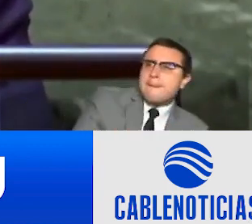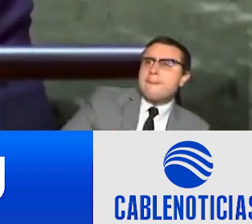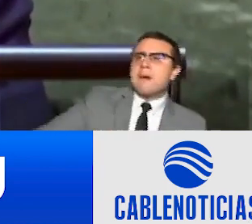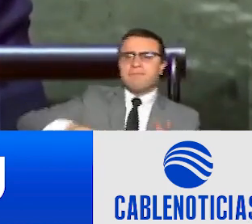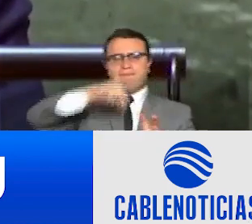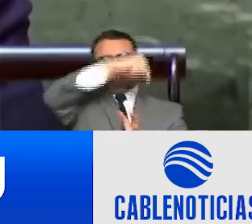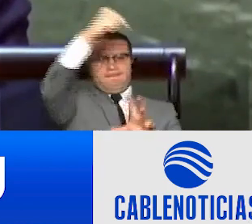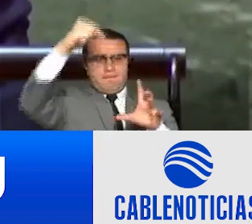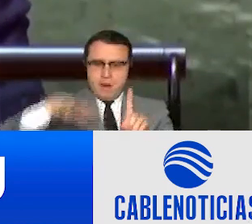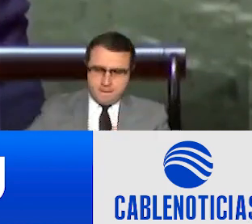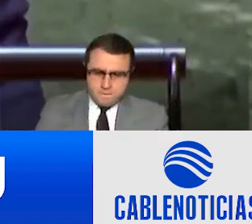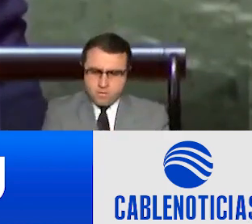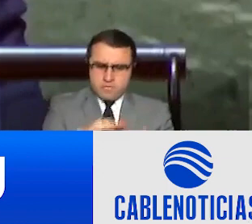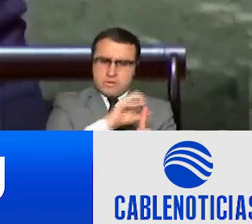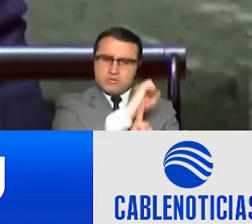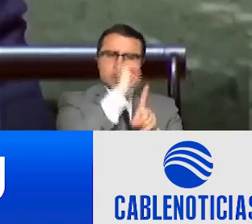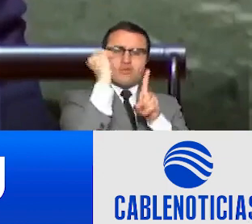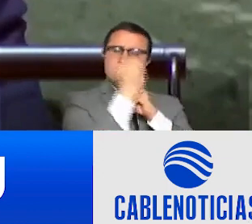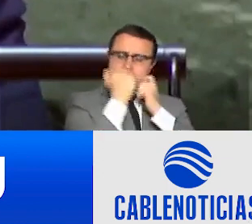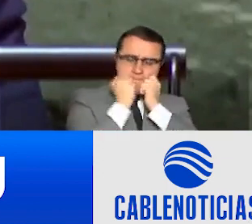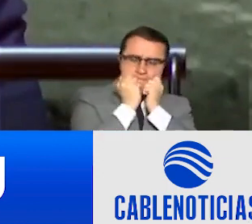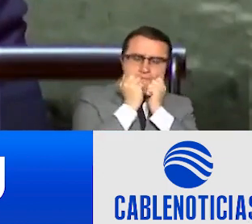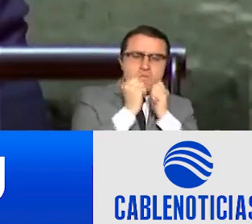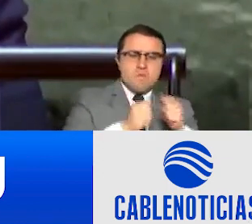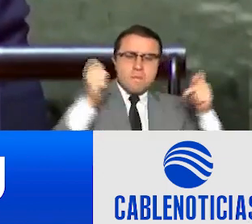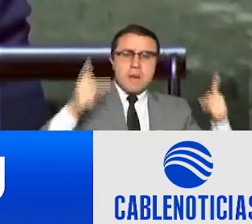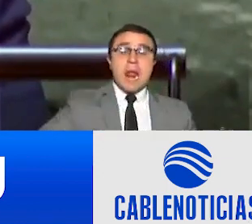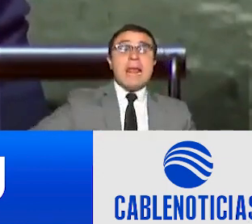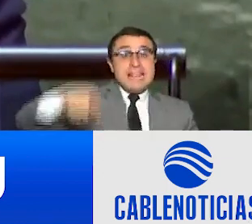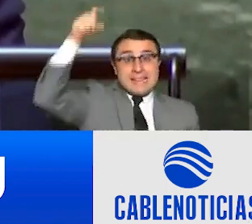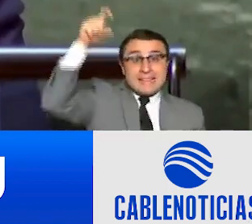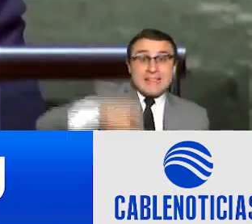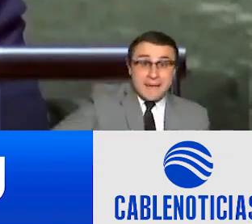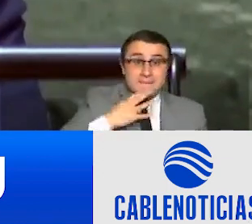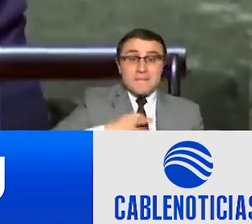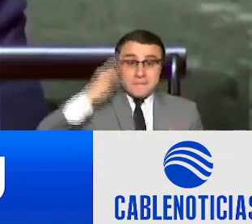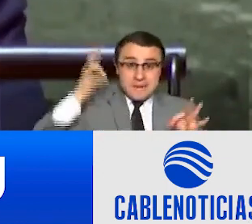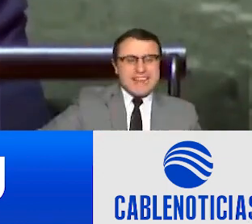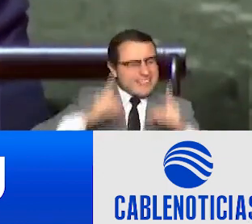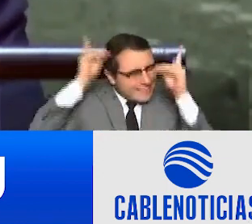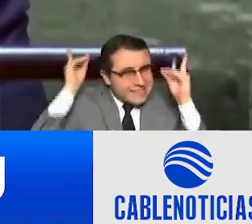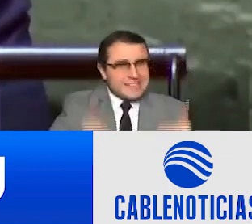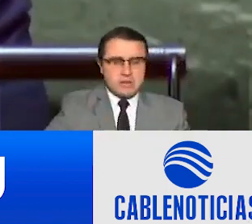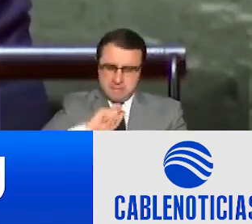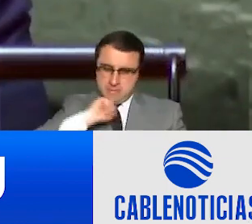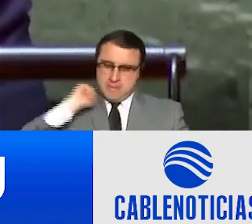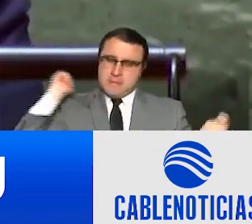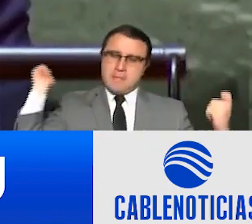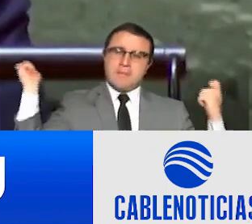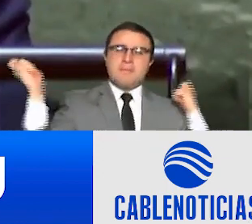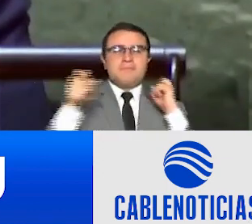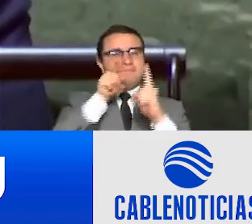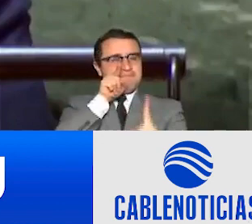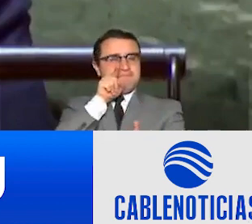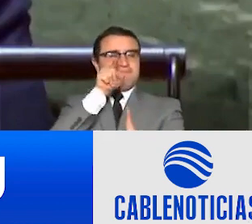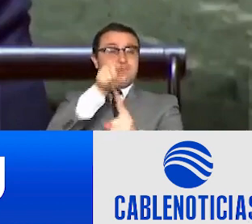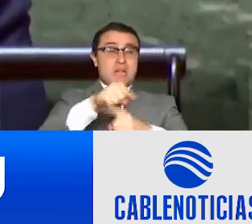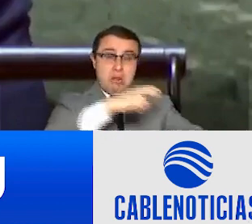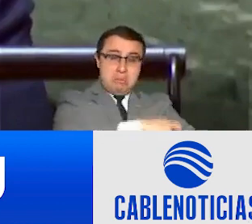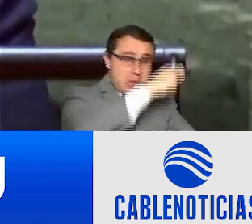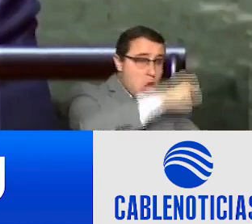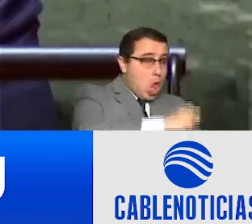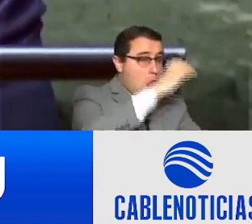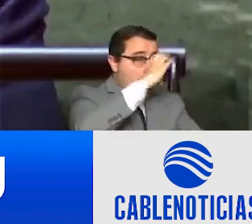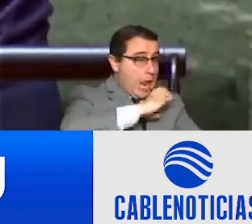de la humanidad, tienen que tomar las decisiones de tránsito inmediato hacia las economías